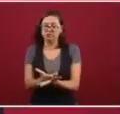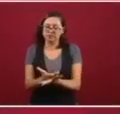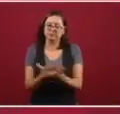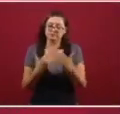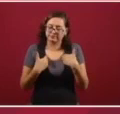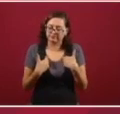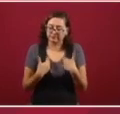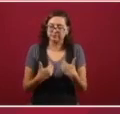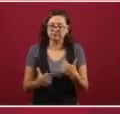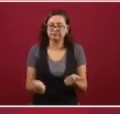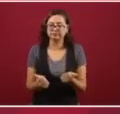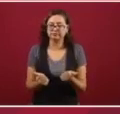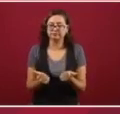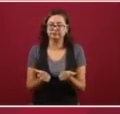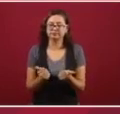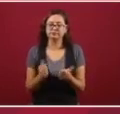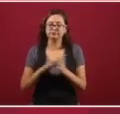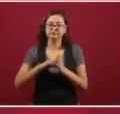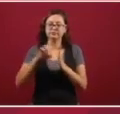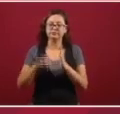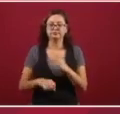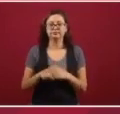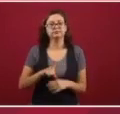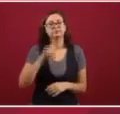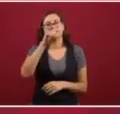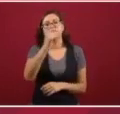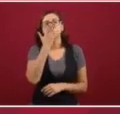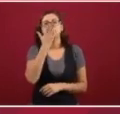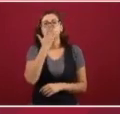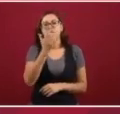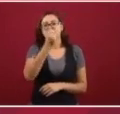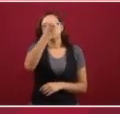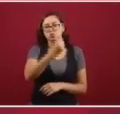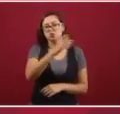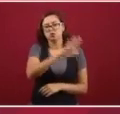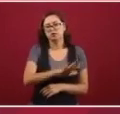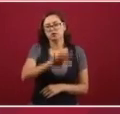ejemplo, allá en el sur de Sonora,